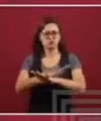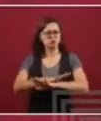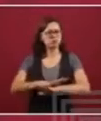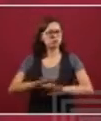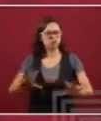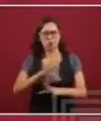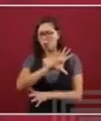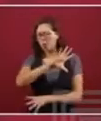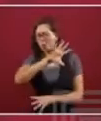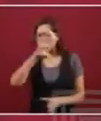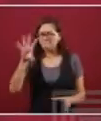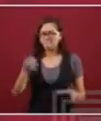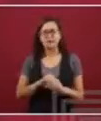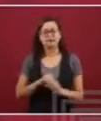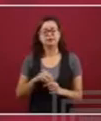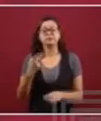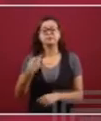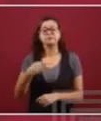pero